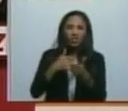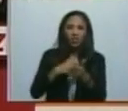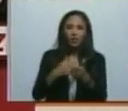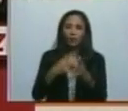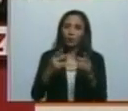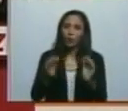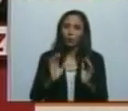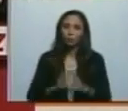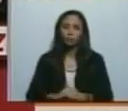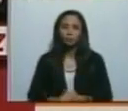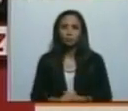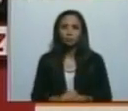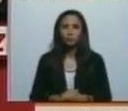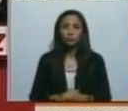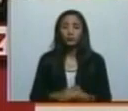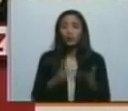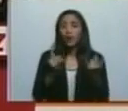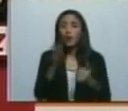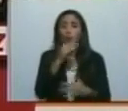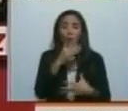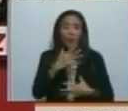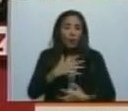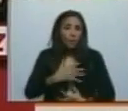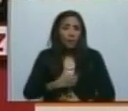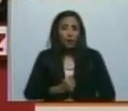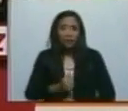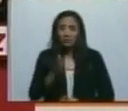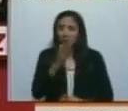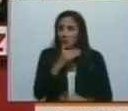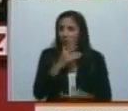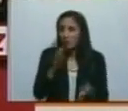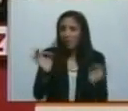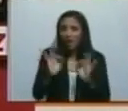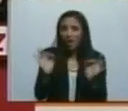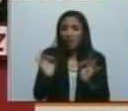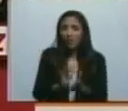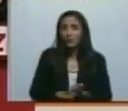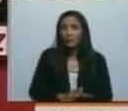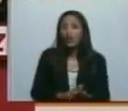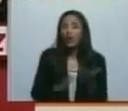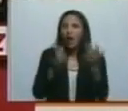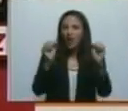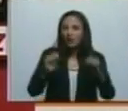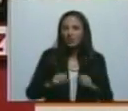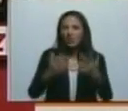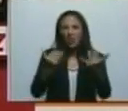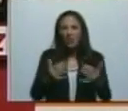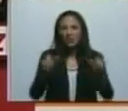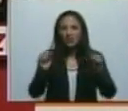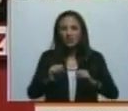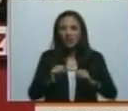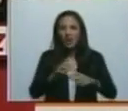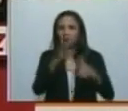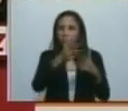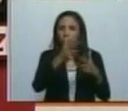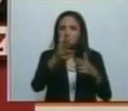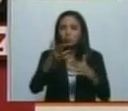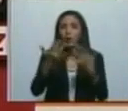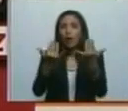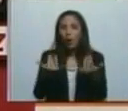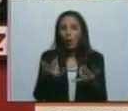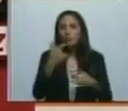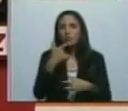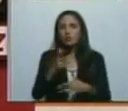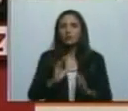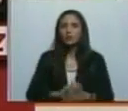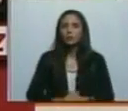Se les cayeron a los mayameros, se les cayeron sus esperanzas porque dijeron, estos sí son los que van. Y nunca lo condenaron. Hoy salen a decir,